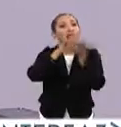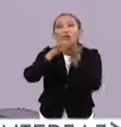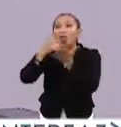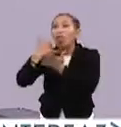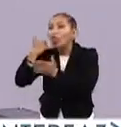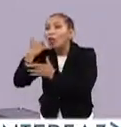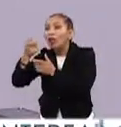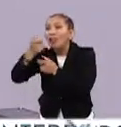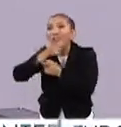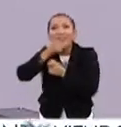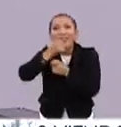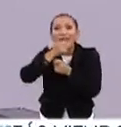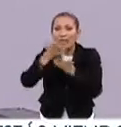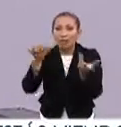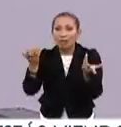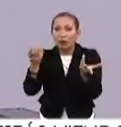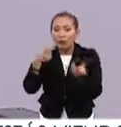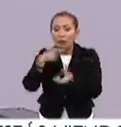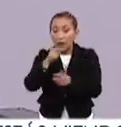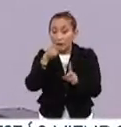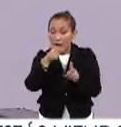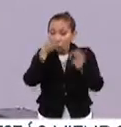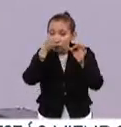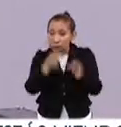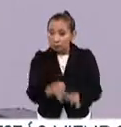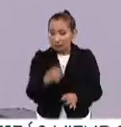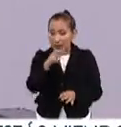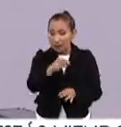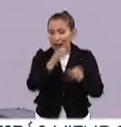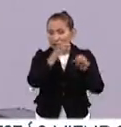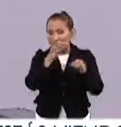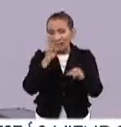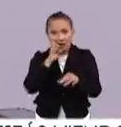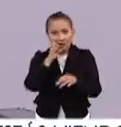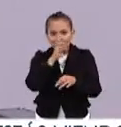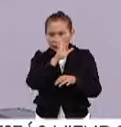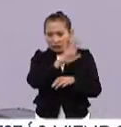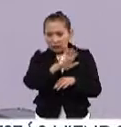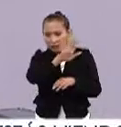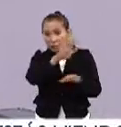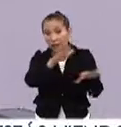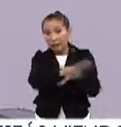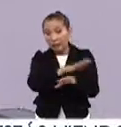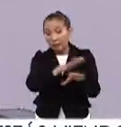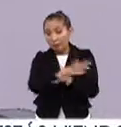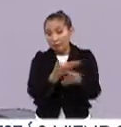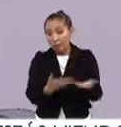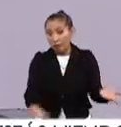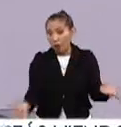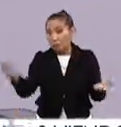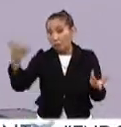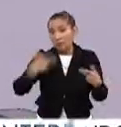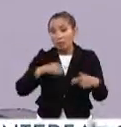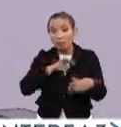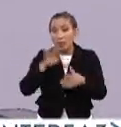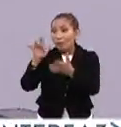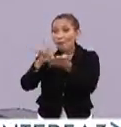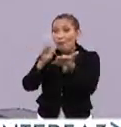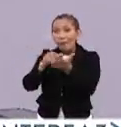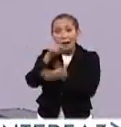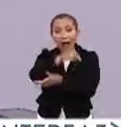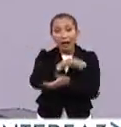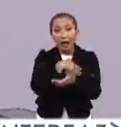celular. Sin embargo, el papel entonces, sobre todo de las agencias de noticias, cambia en este sentido de ser